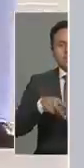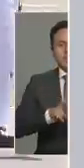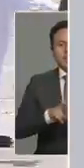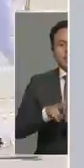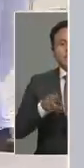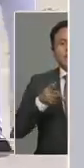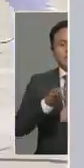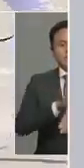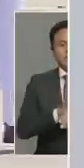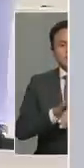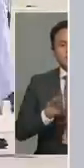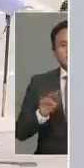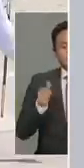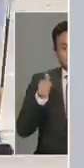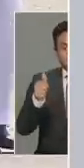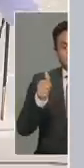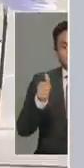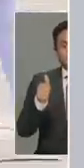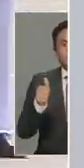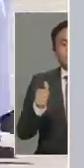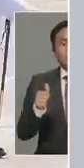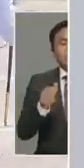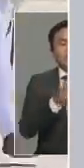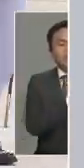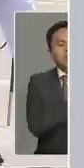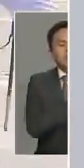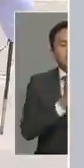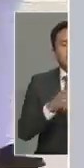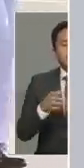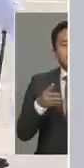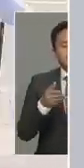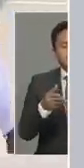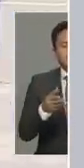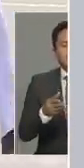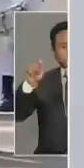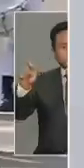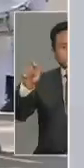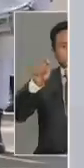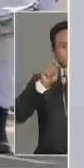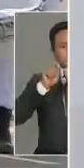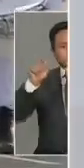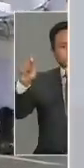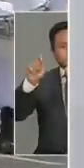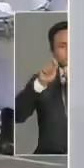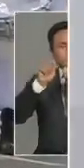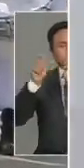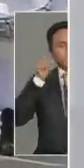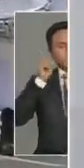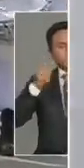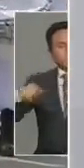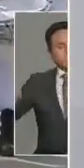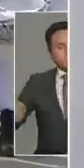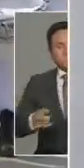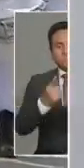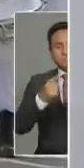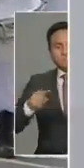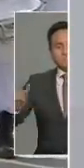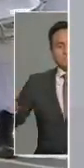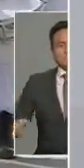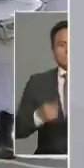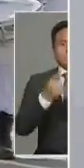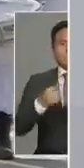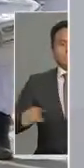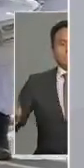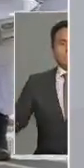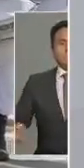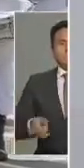sumamente importante. Va a haber con una agenda de inversiones también, porque estamos con una agenda para poder incentivar las inversiones